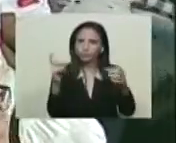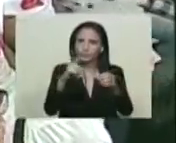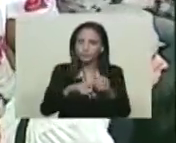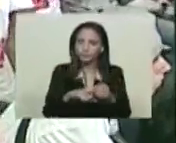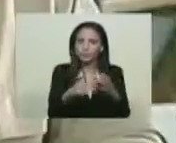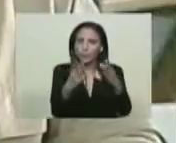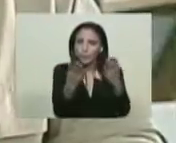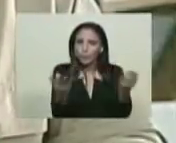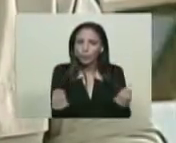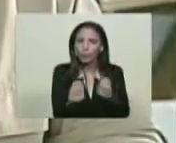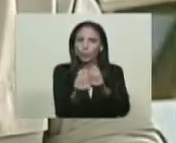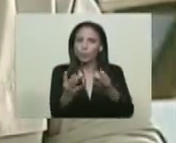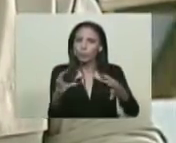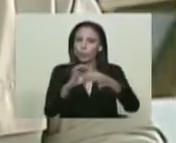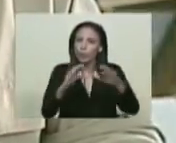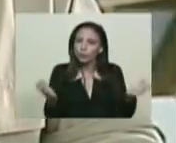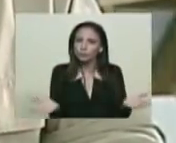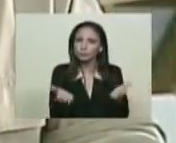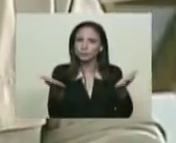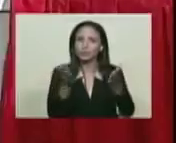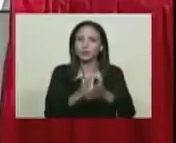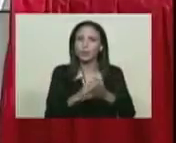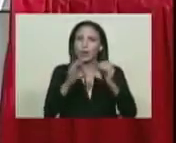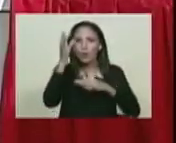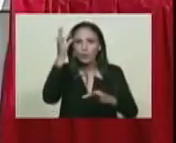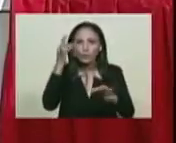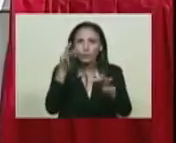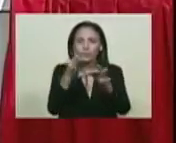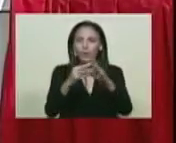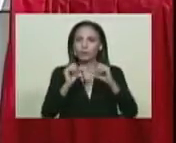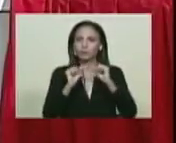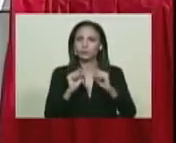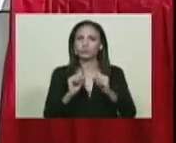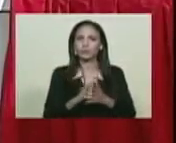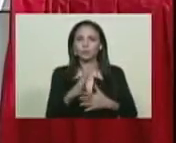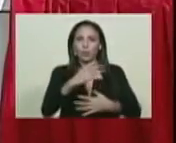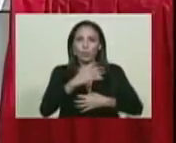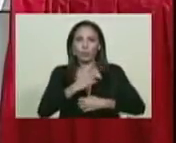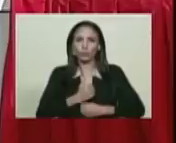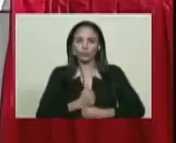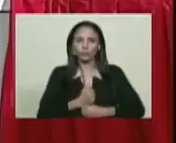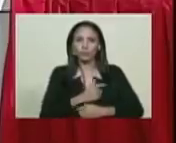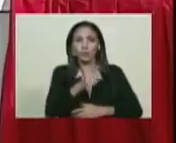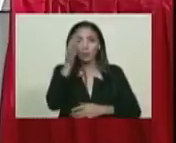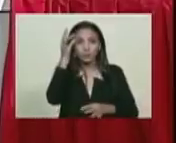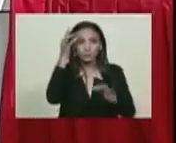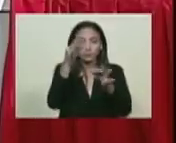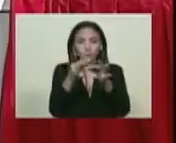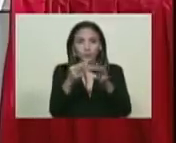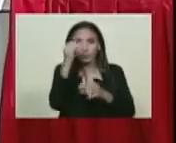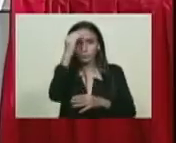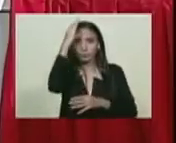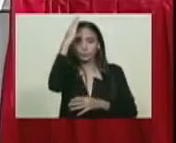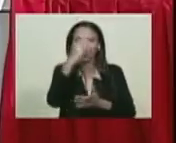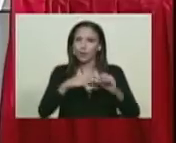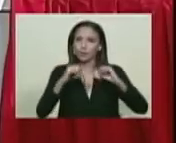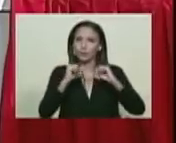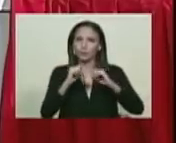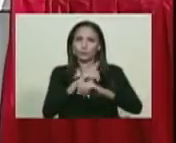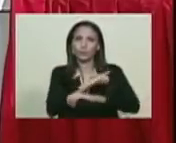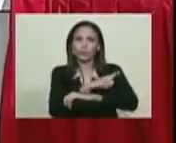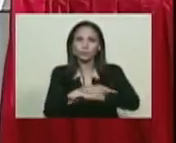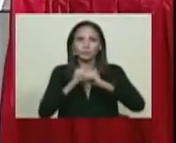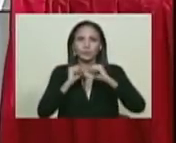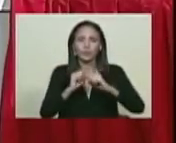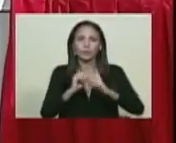mucho ánimo, con mucha fe, con mucha confianza y convicción a darle fuerza al Plan